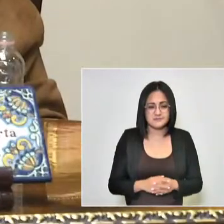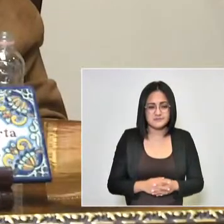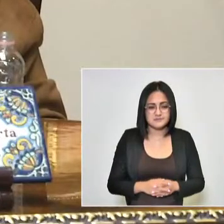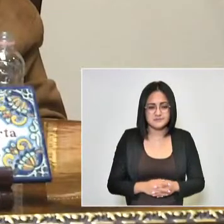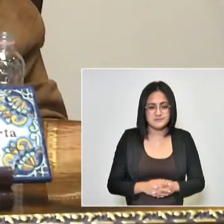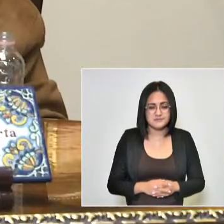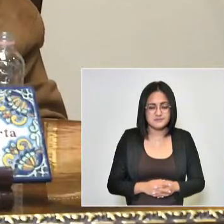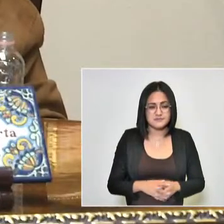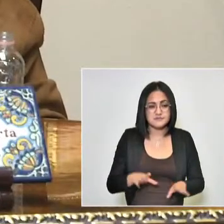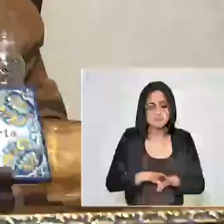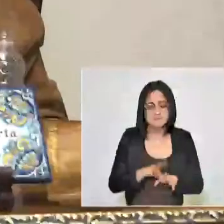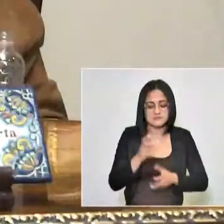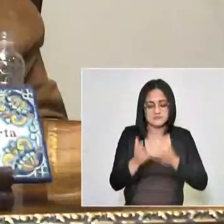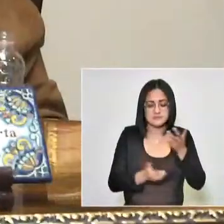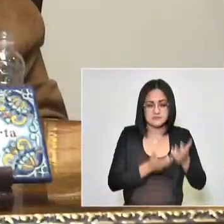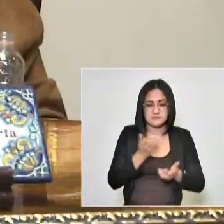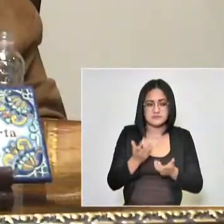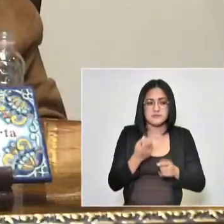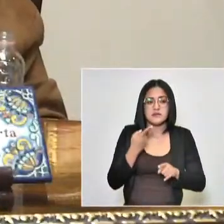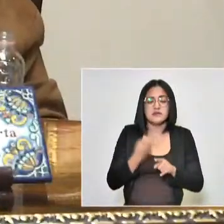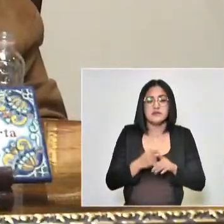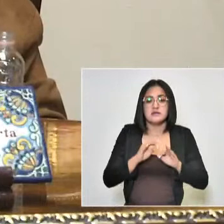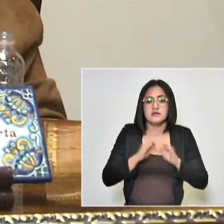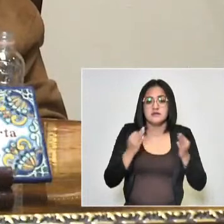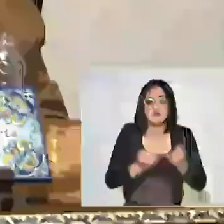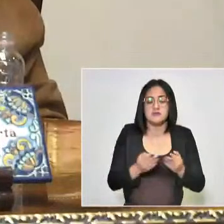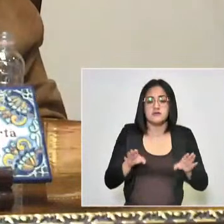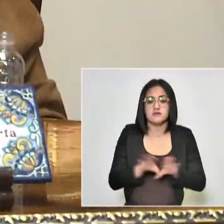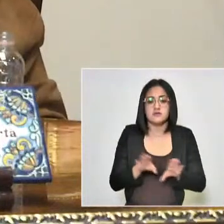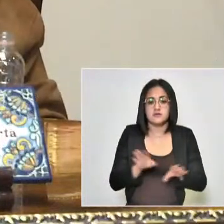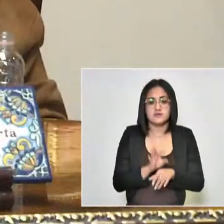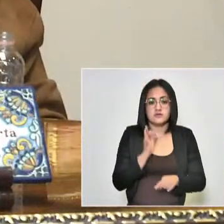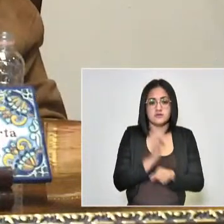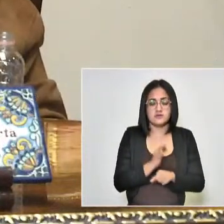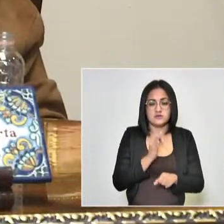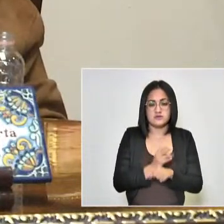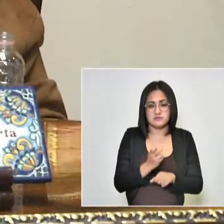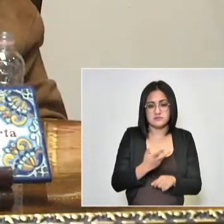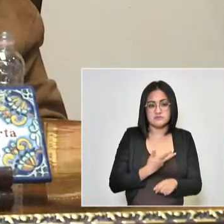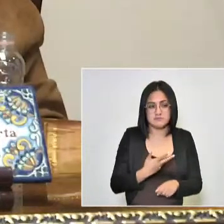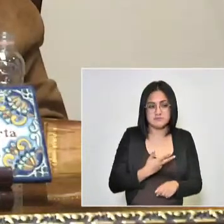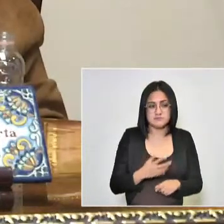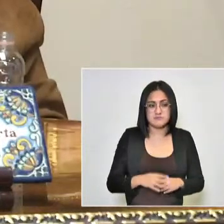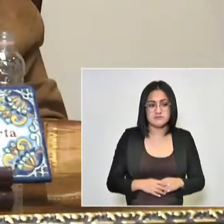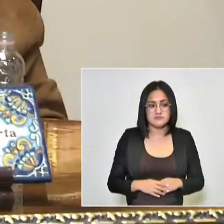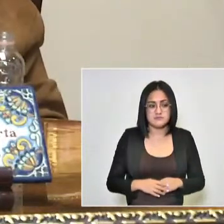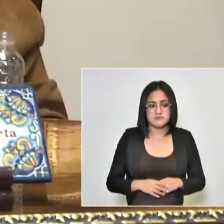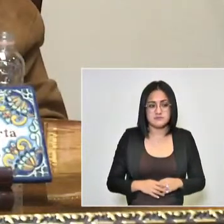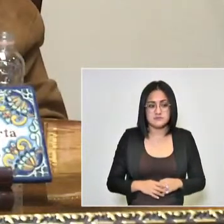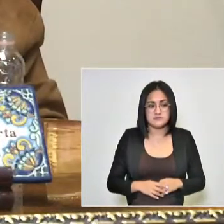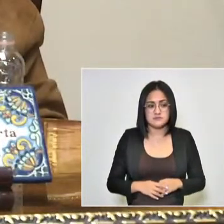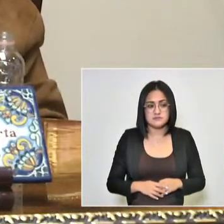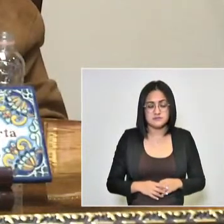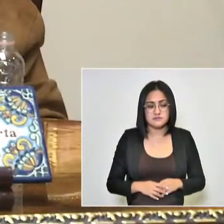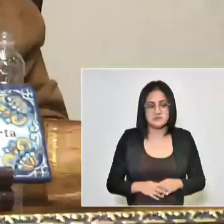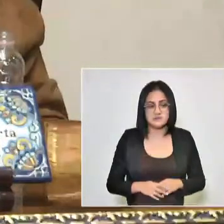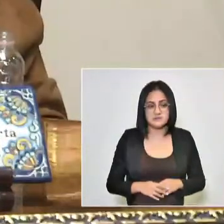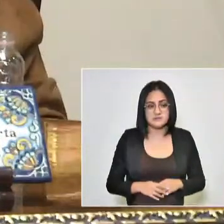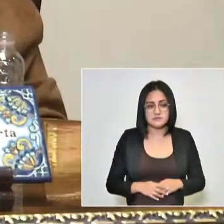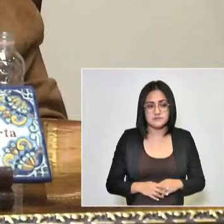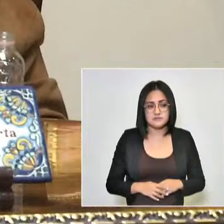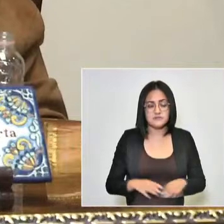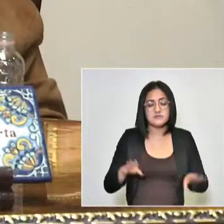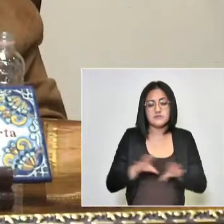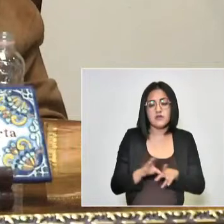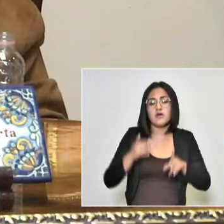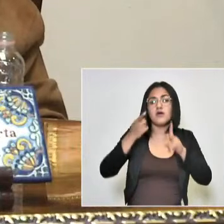de incendios, de la forma como se monitorea. Me gustó mucho que se sepa cómo se monitorea, cómo se